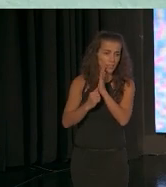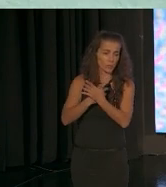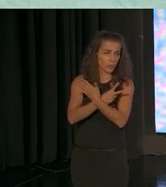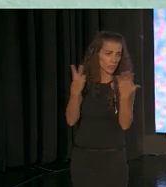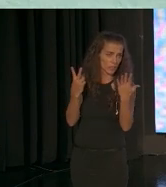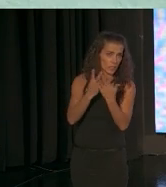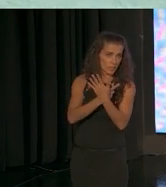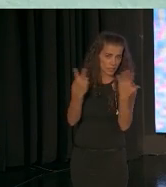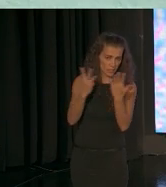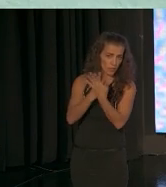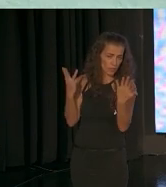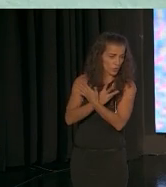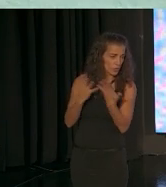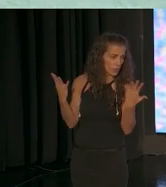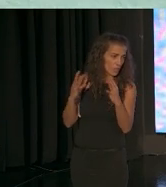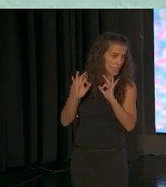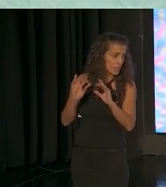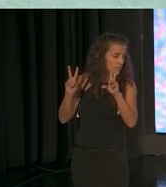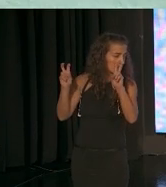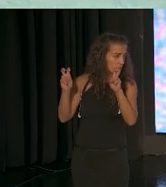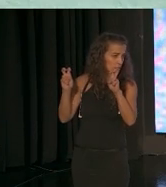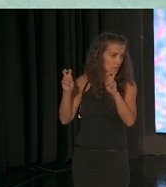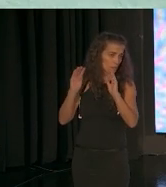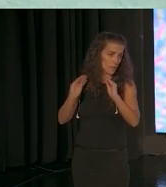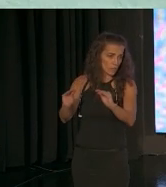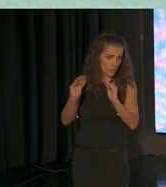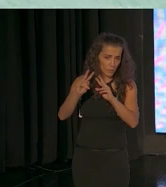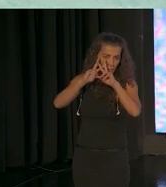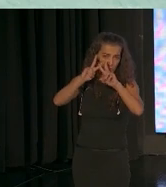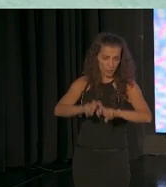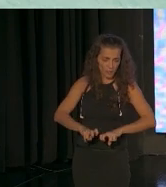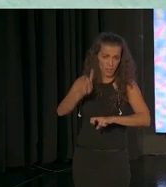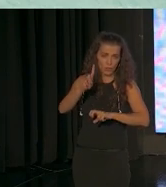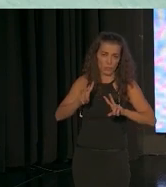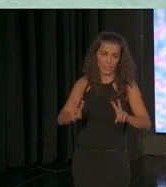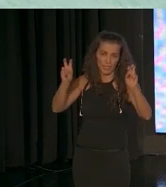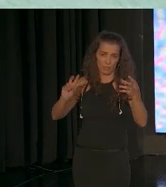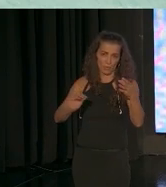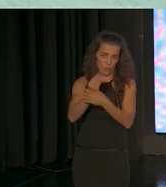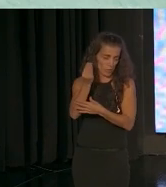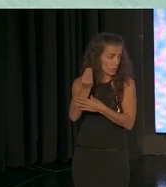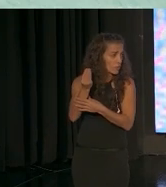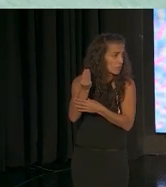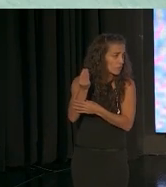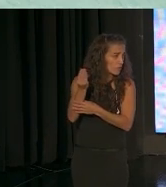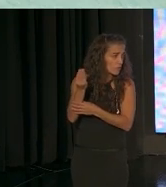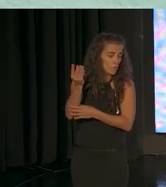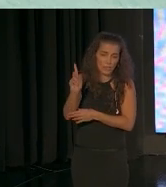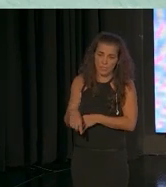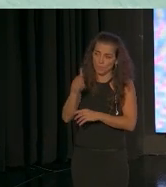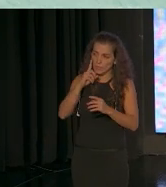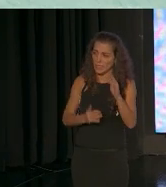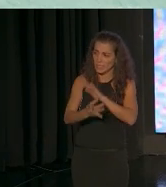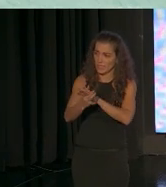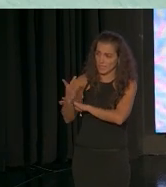19 sobre precisamente formación, investigación e innovación que recoge la ley y generar alianzas